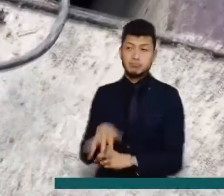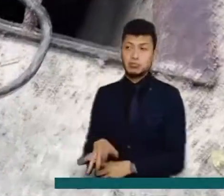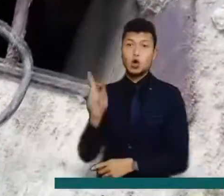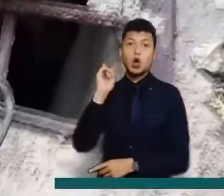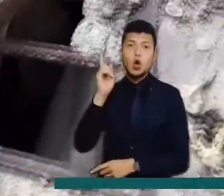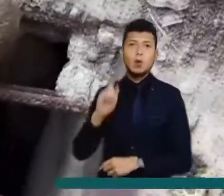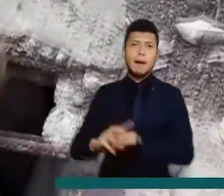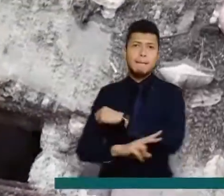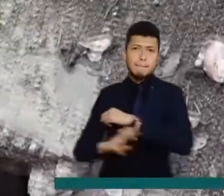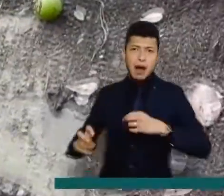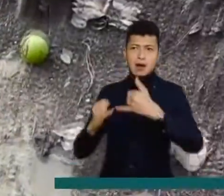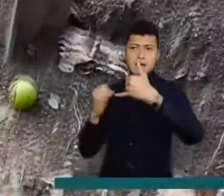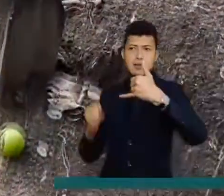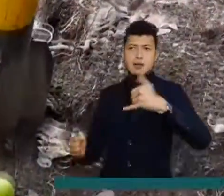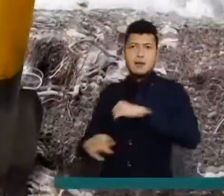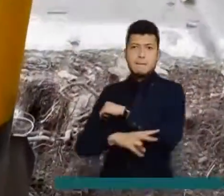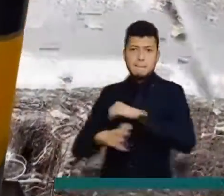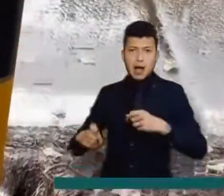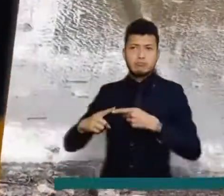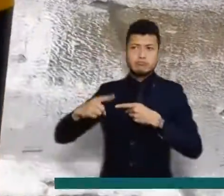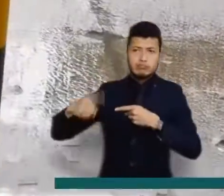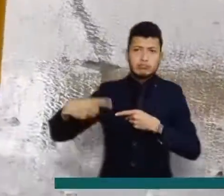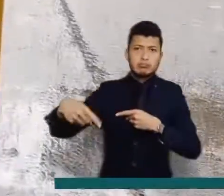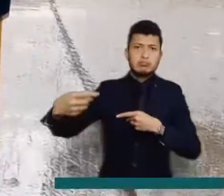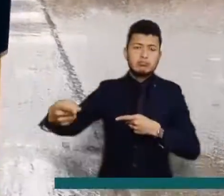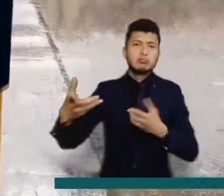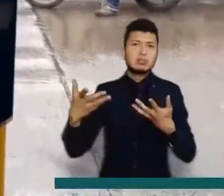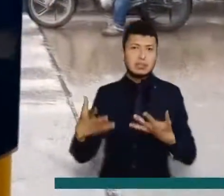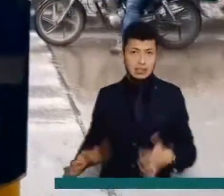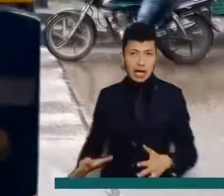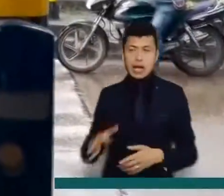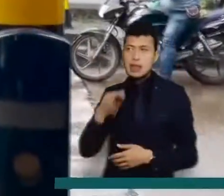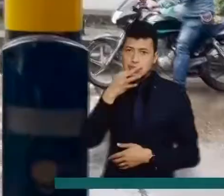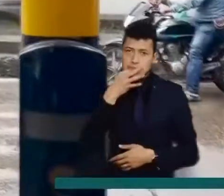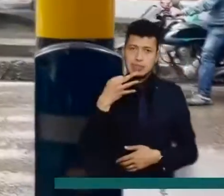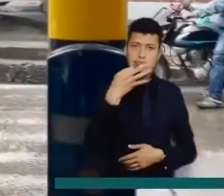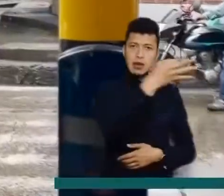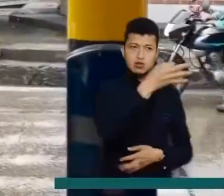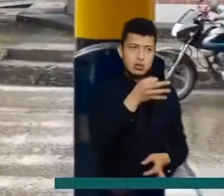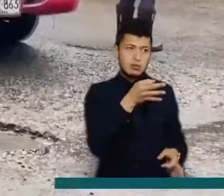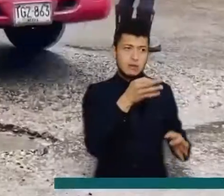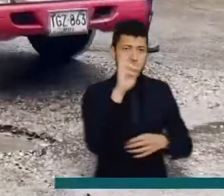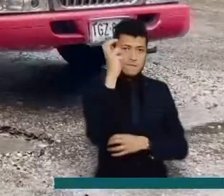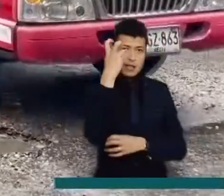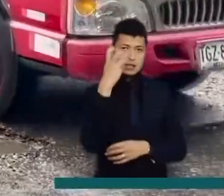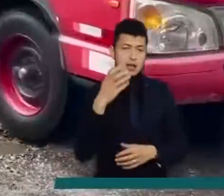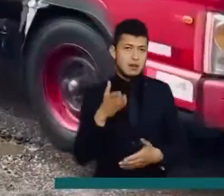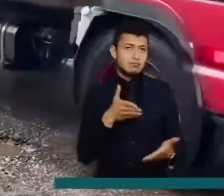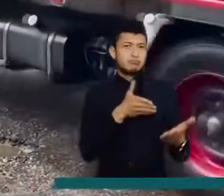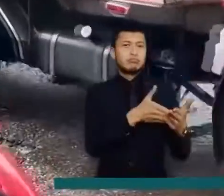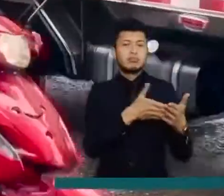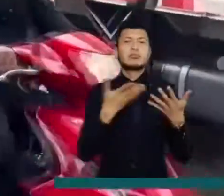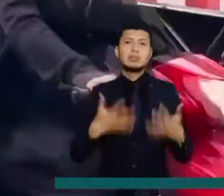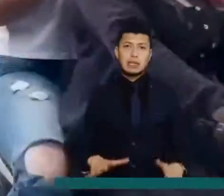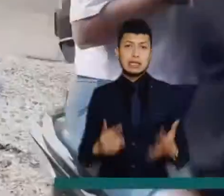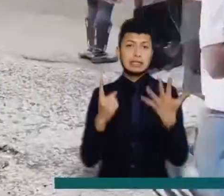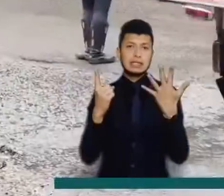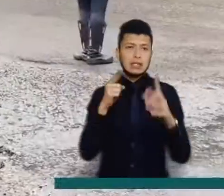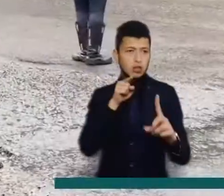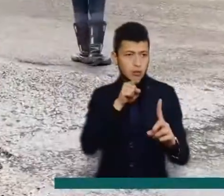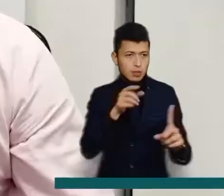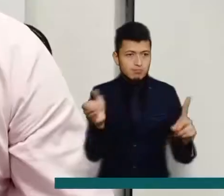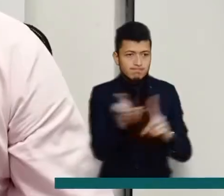debido al constante hurto de cableado, por lo que se han instaurado 6 denuncias penales ante la Fiscalía para dar con